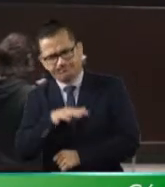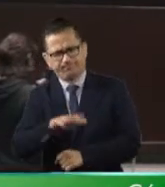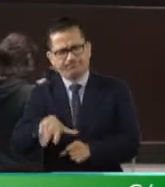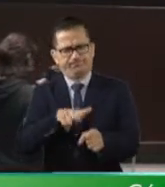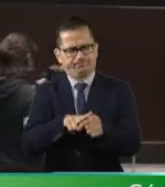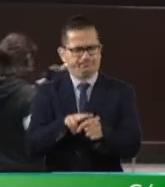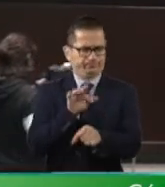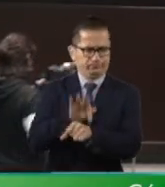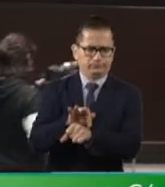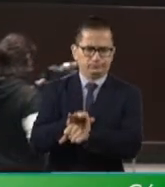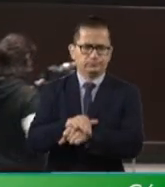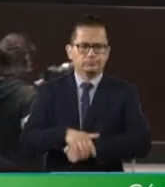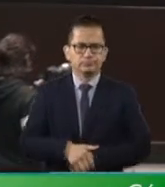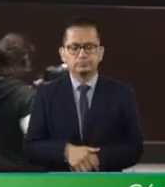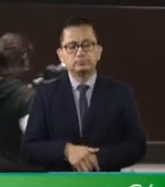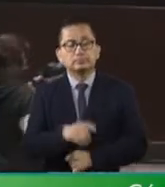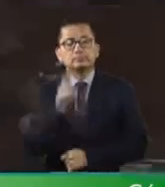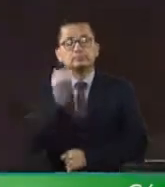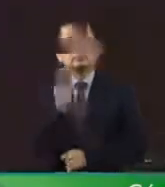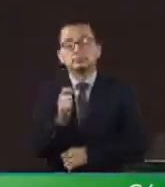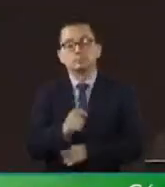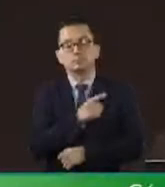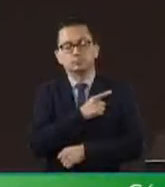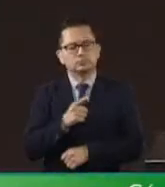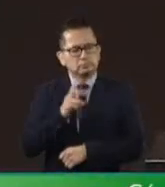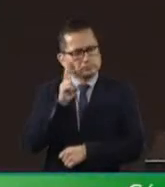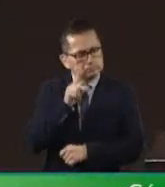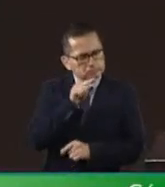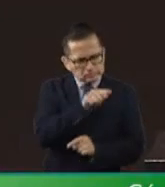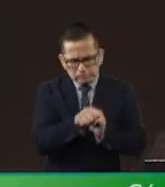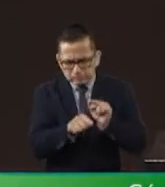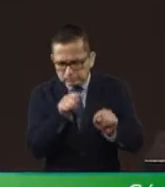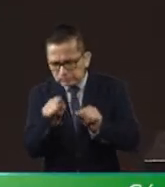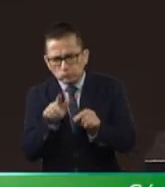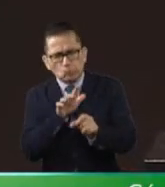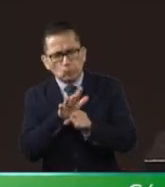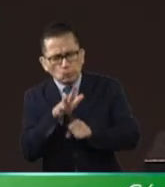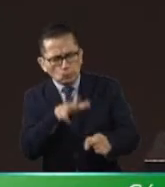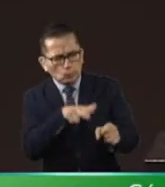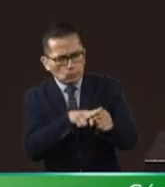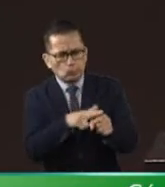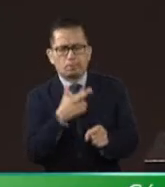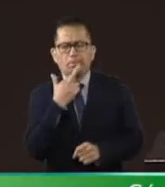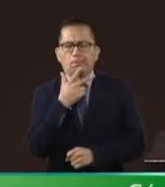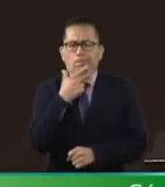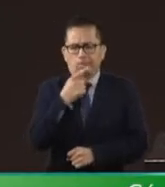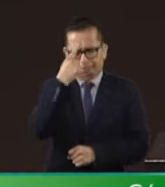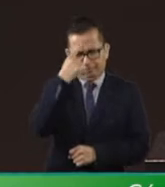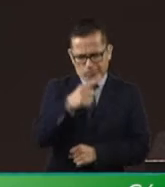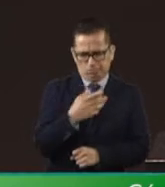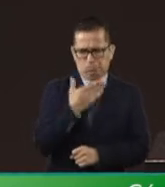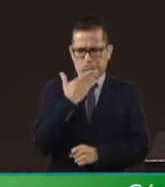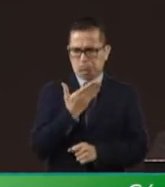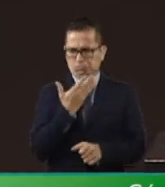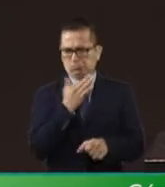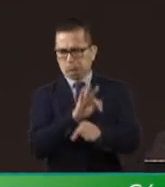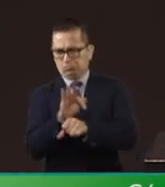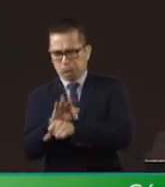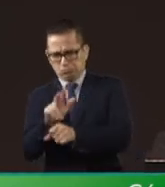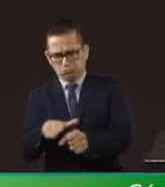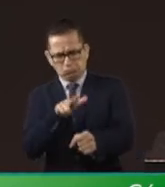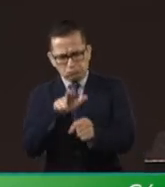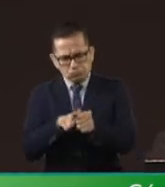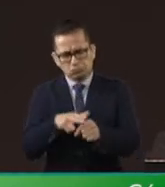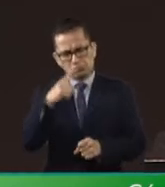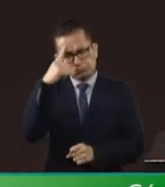decir, que atienda las fuentes naturales que pueden renovarse más rápido, evitando comprometer el medio ambiente y la generación de